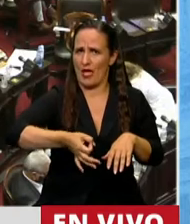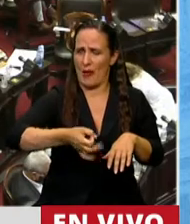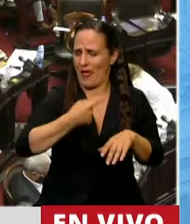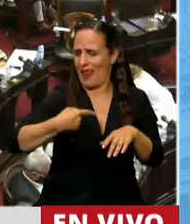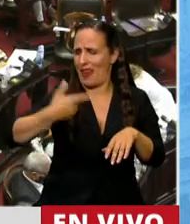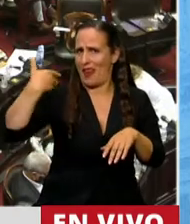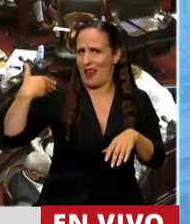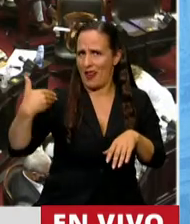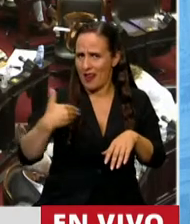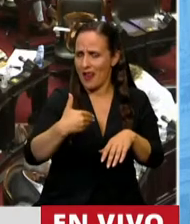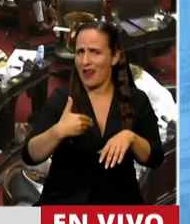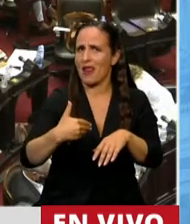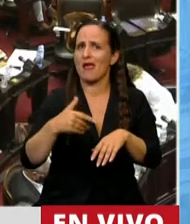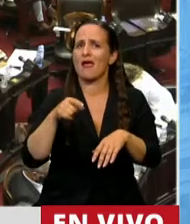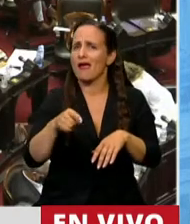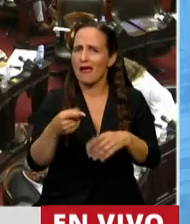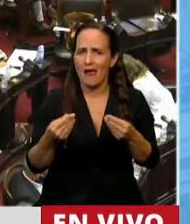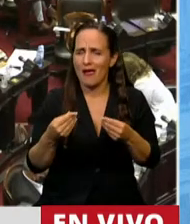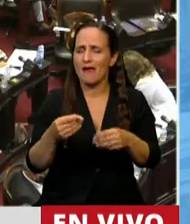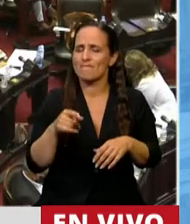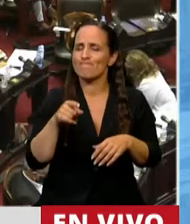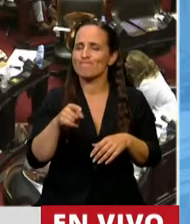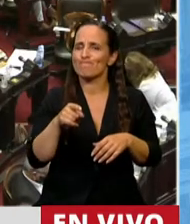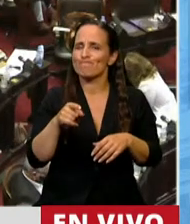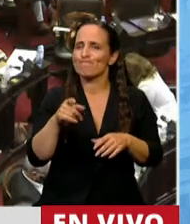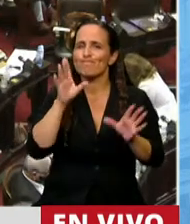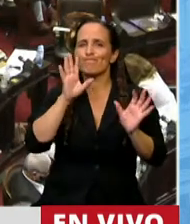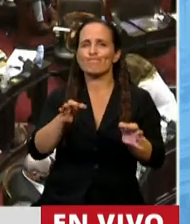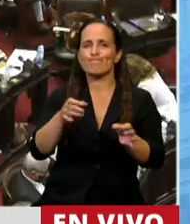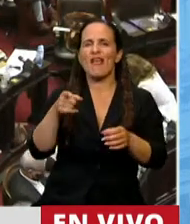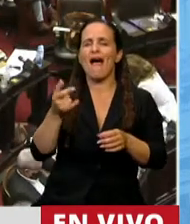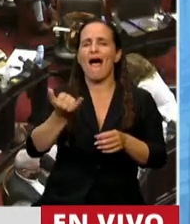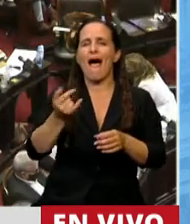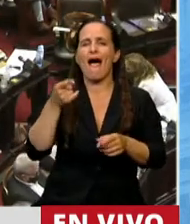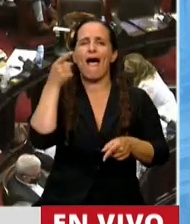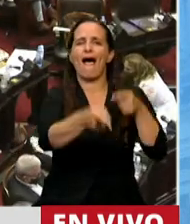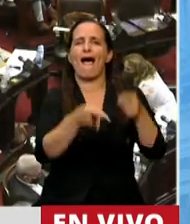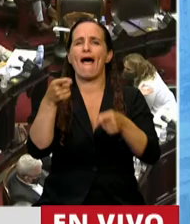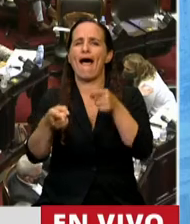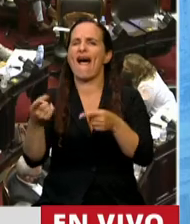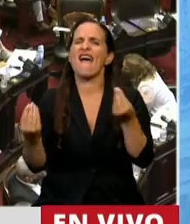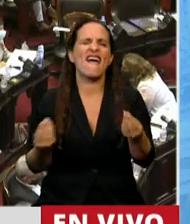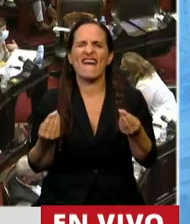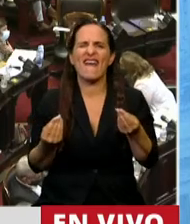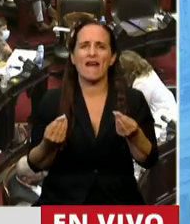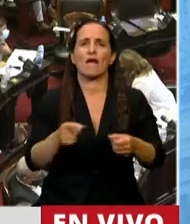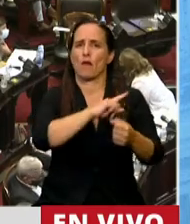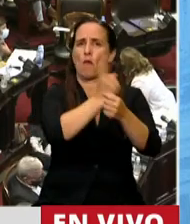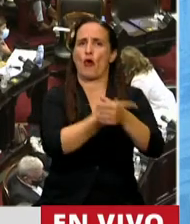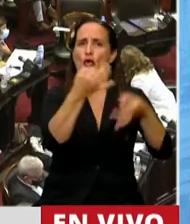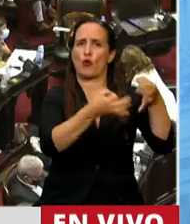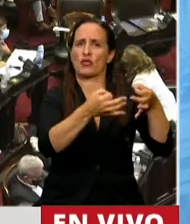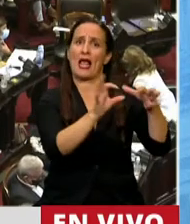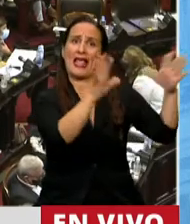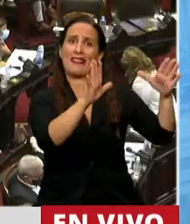últimas semanas y que han dejado en evidencia los ataques a la independencia del Poder Judicial